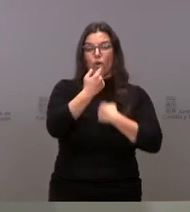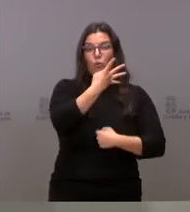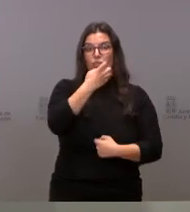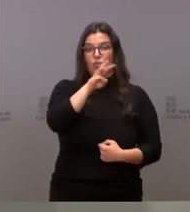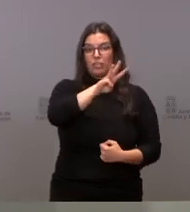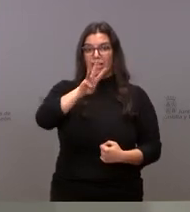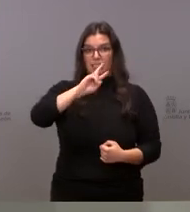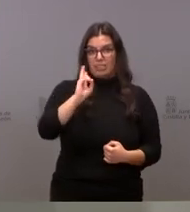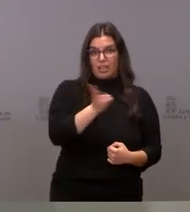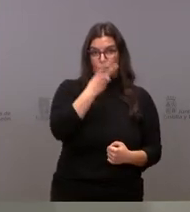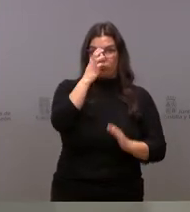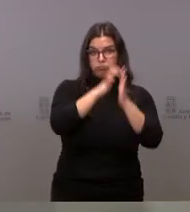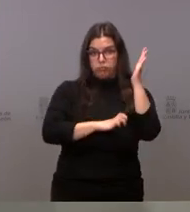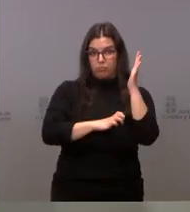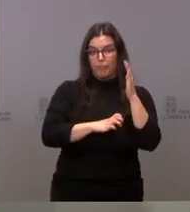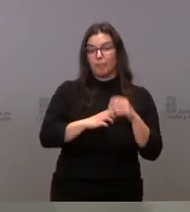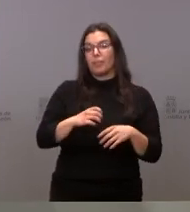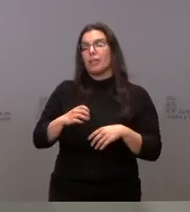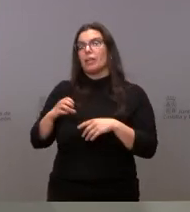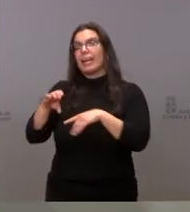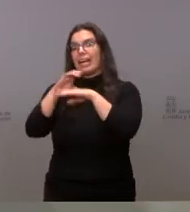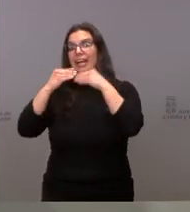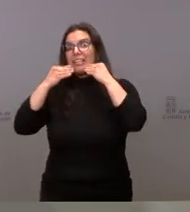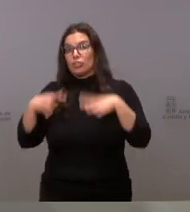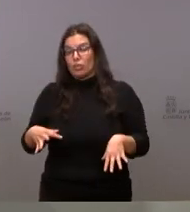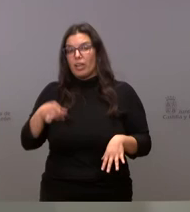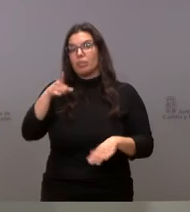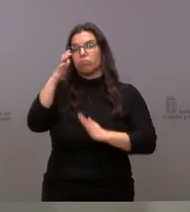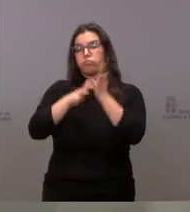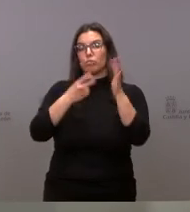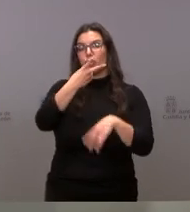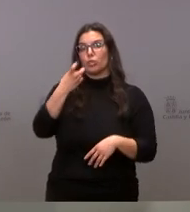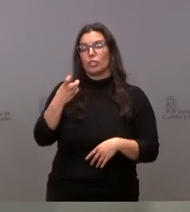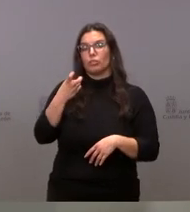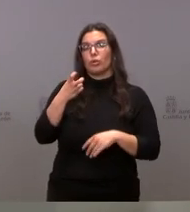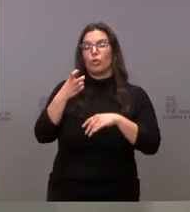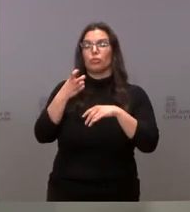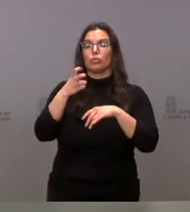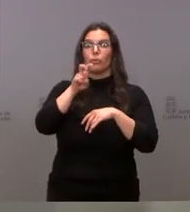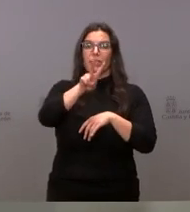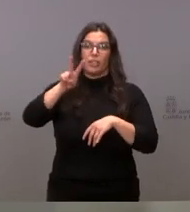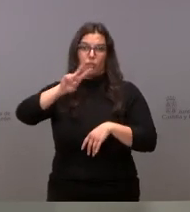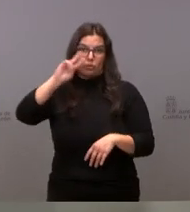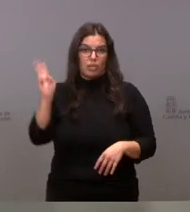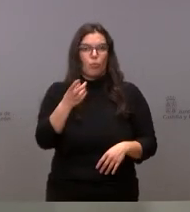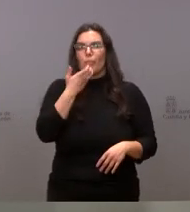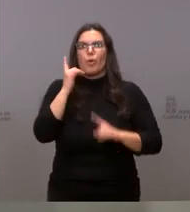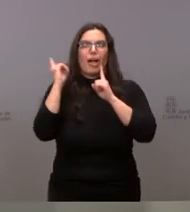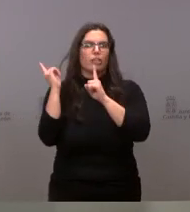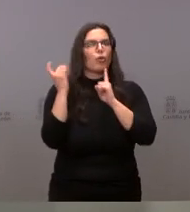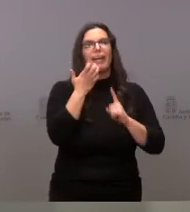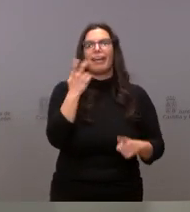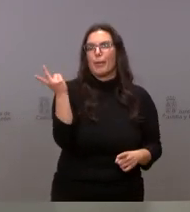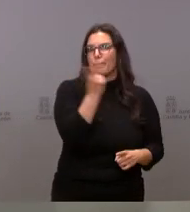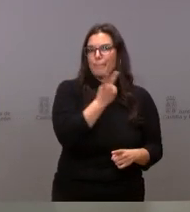de rebaja y en el grado de historia de 222 euros de rebaja por citar caso de dos